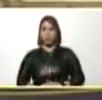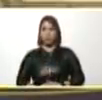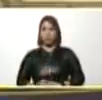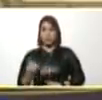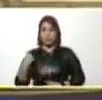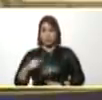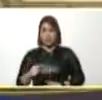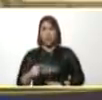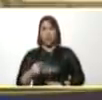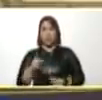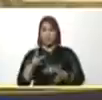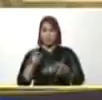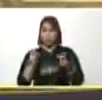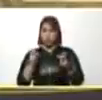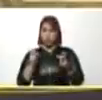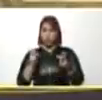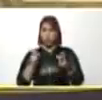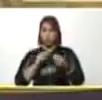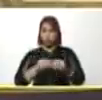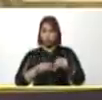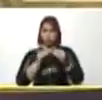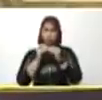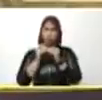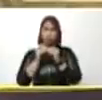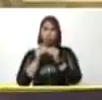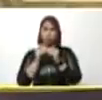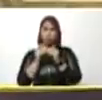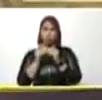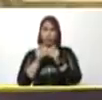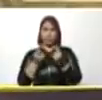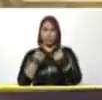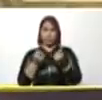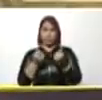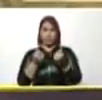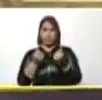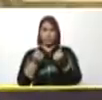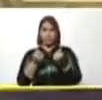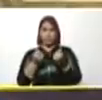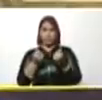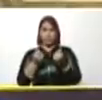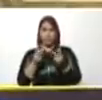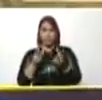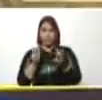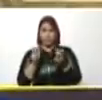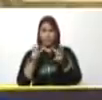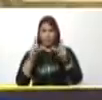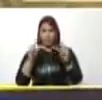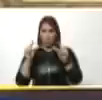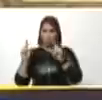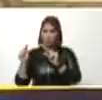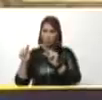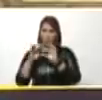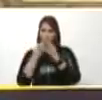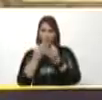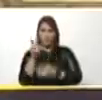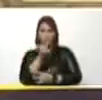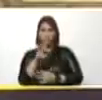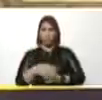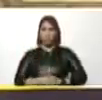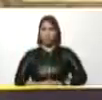tener los ingresos y recuperar el salario y el ingreso mínimo de la familia venezolana.